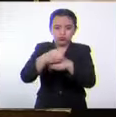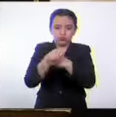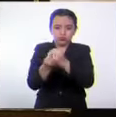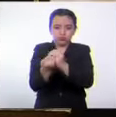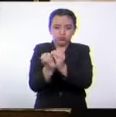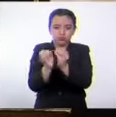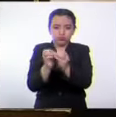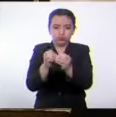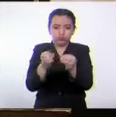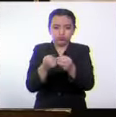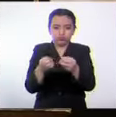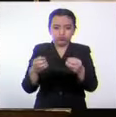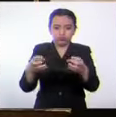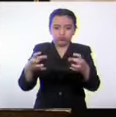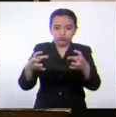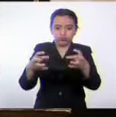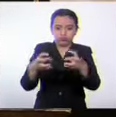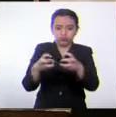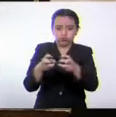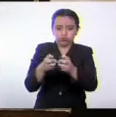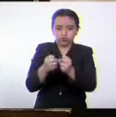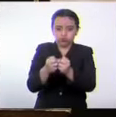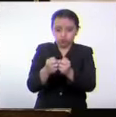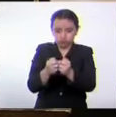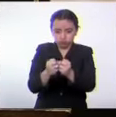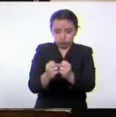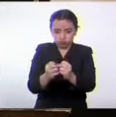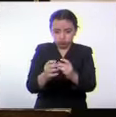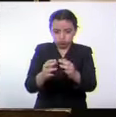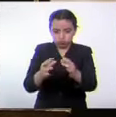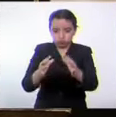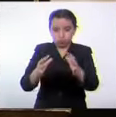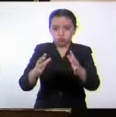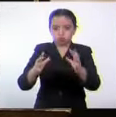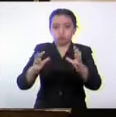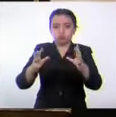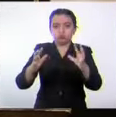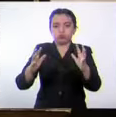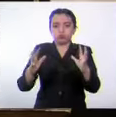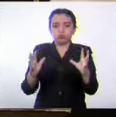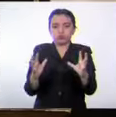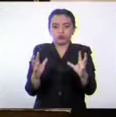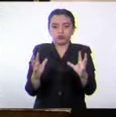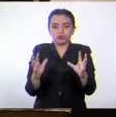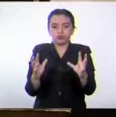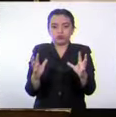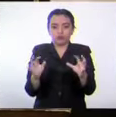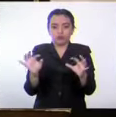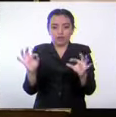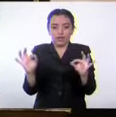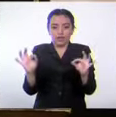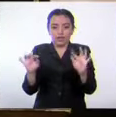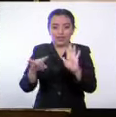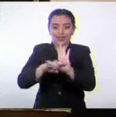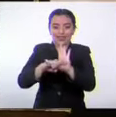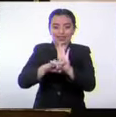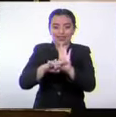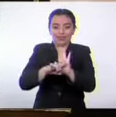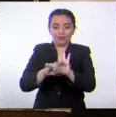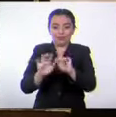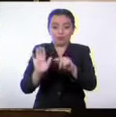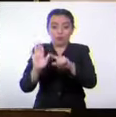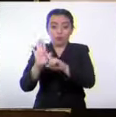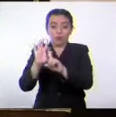con carga negativa o aniones, mientras que los polos negativos